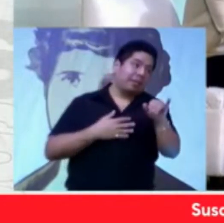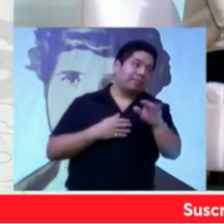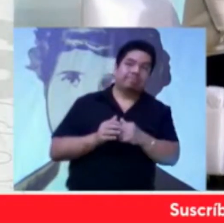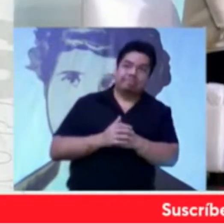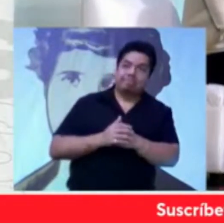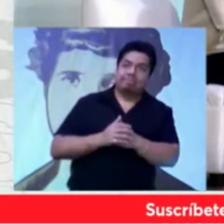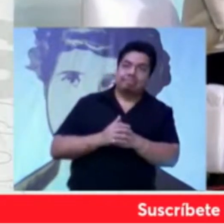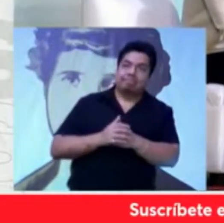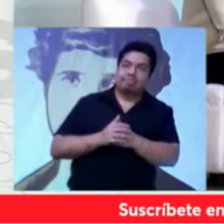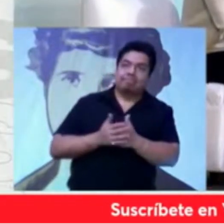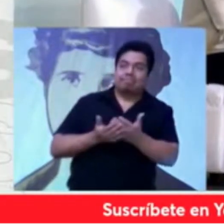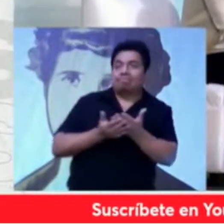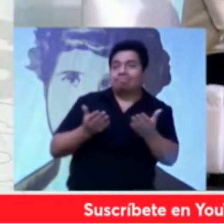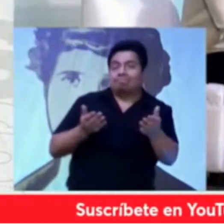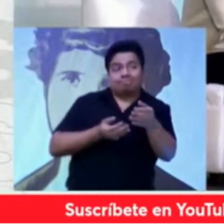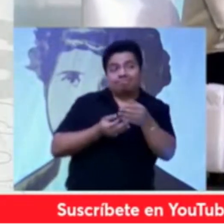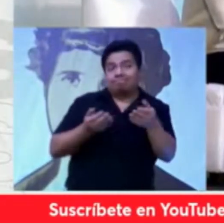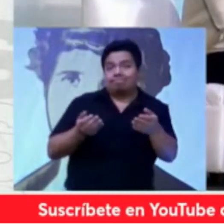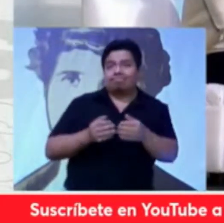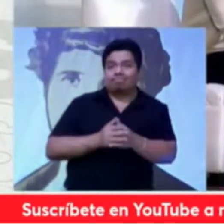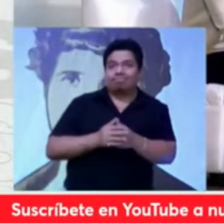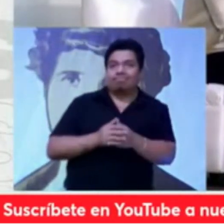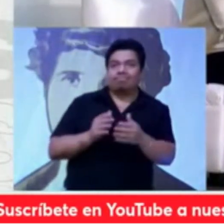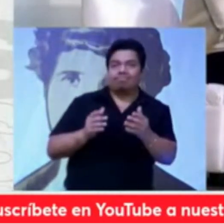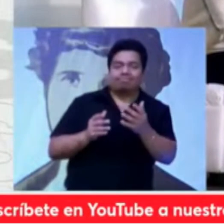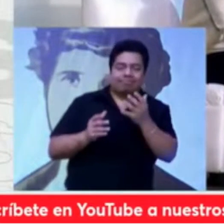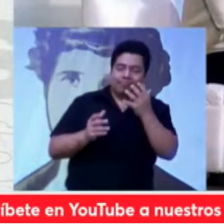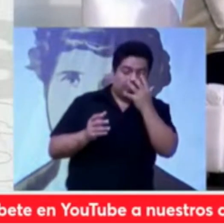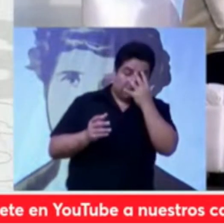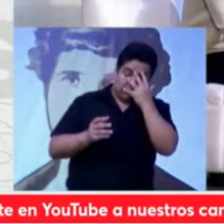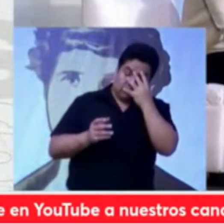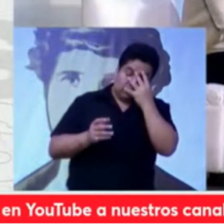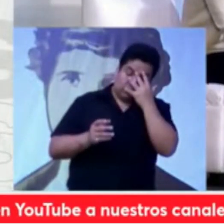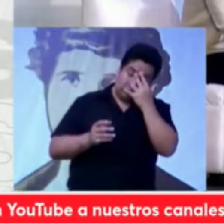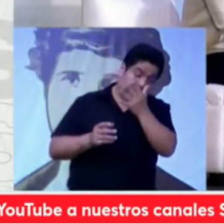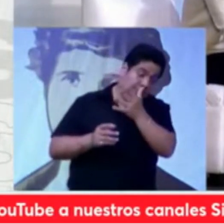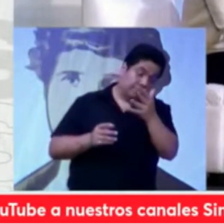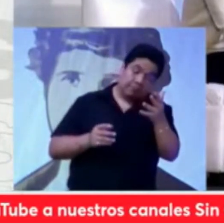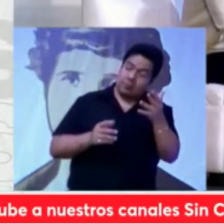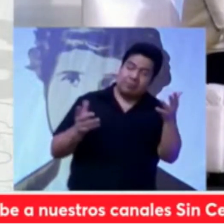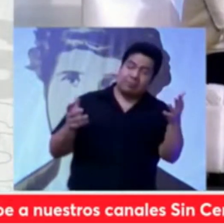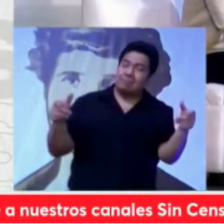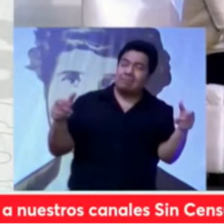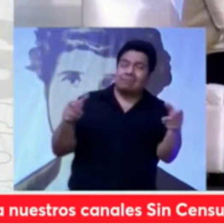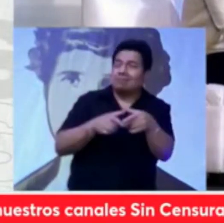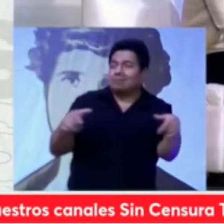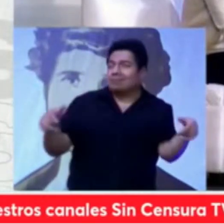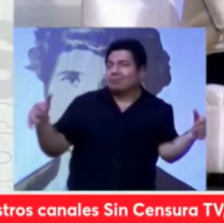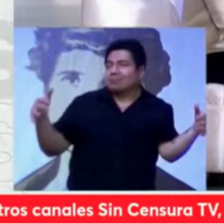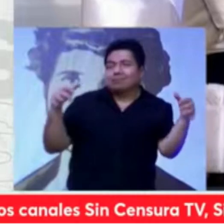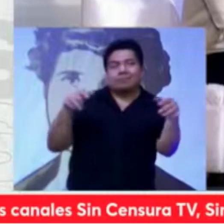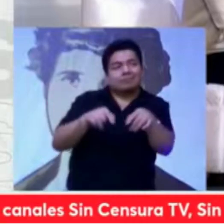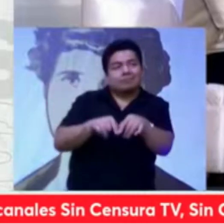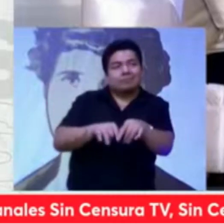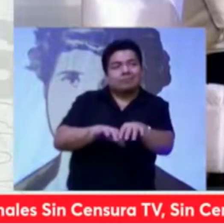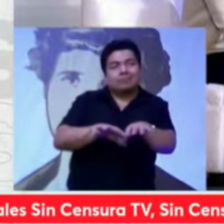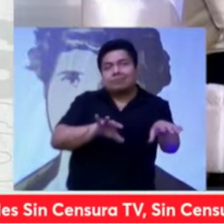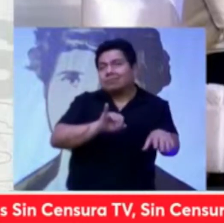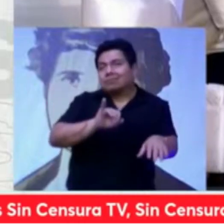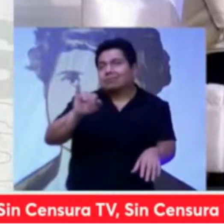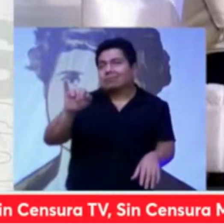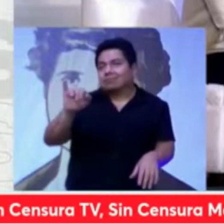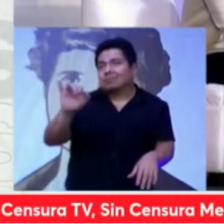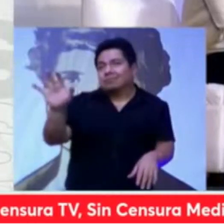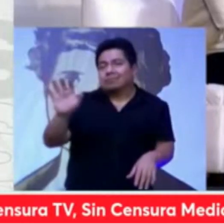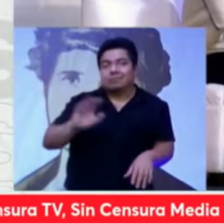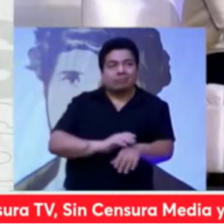amis todos me da una pena enorme que sean tan nacos aquí los de la izquierda